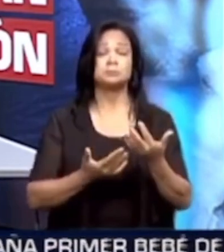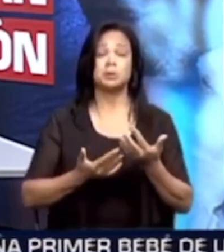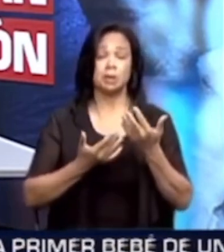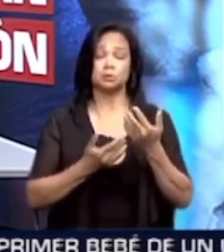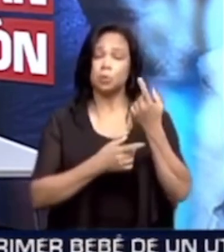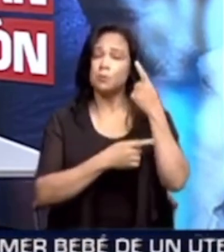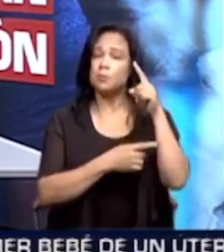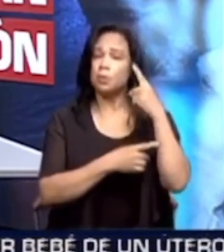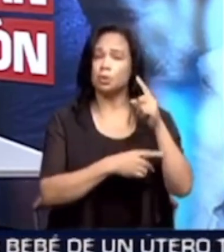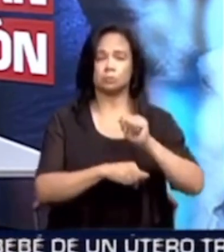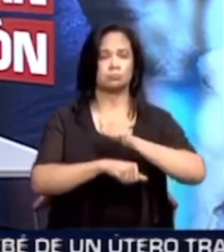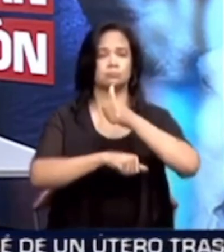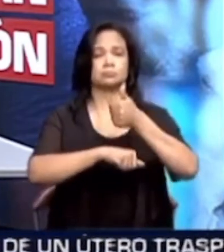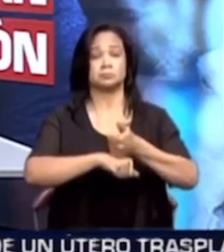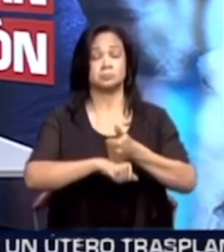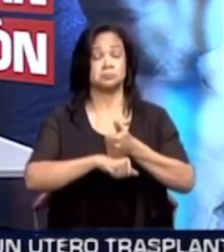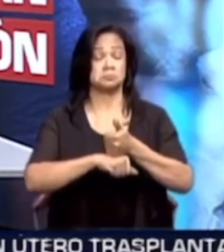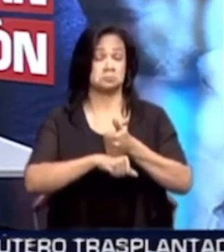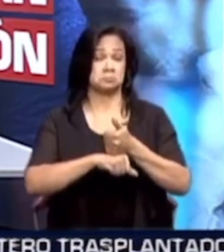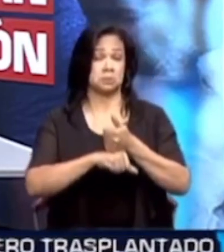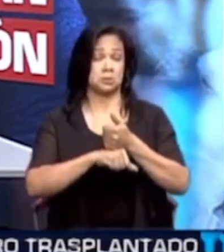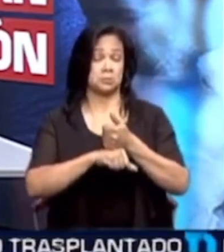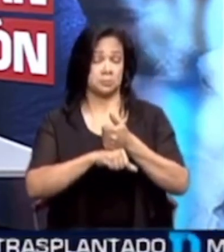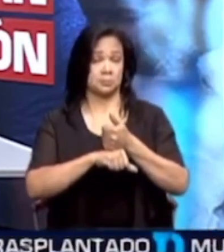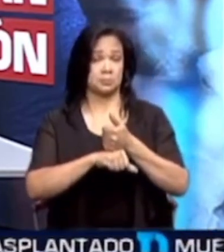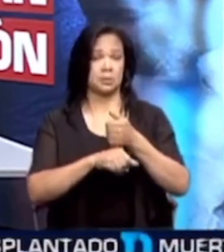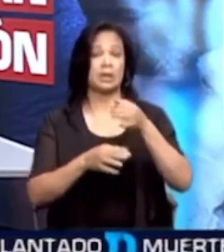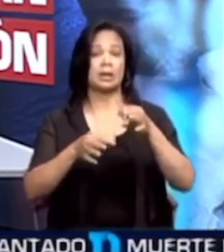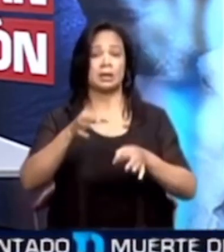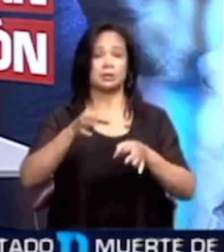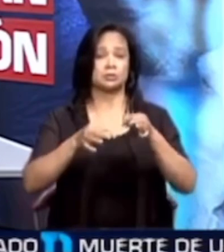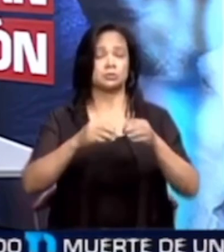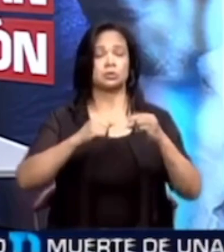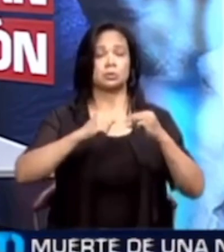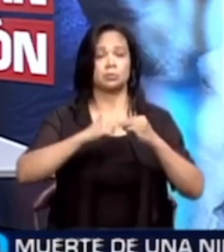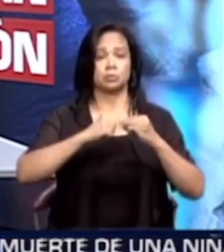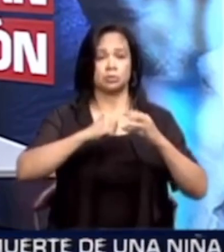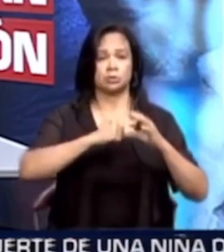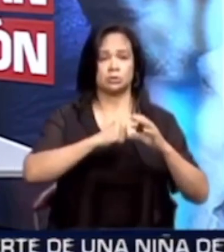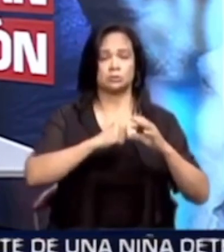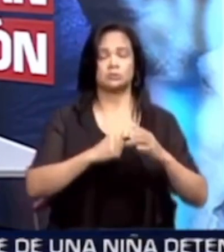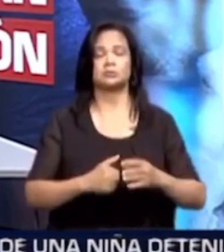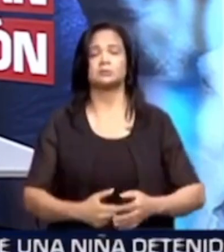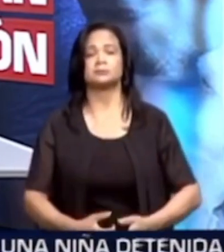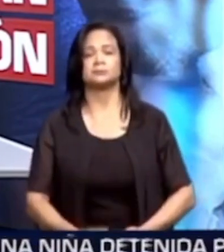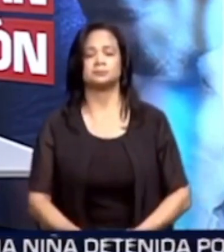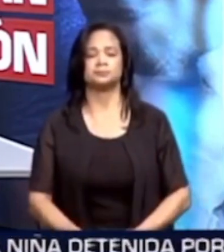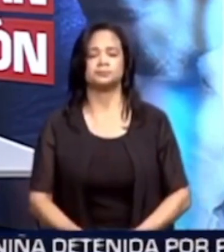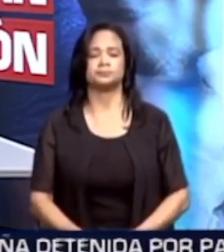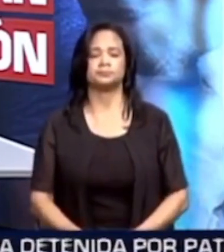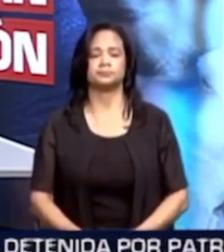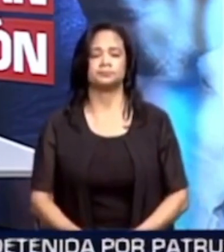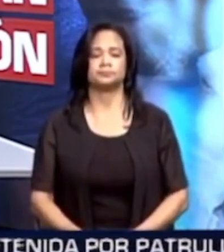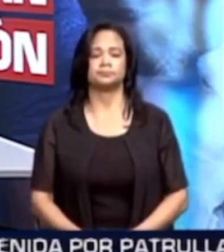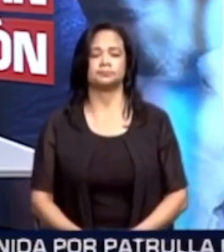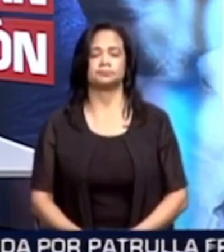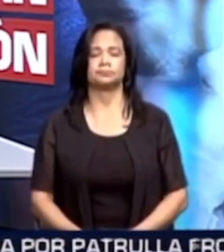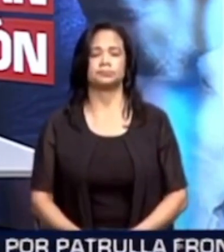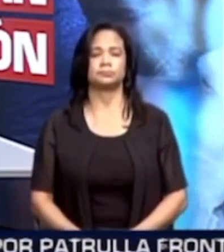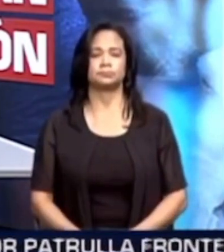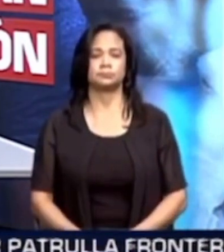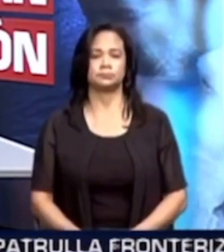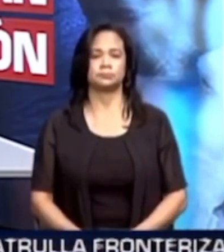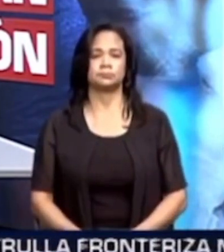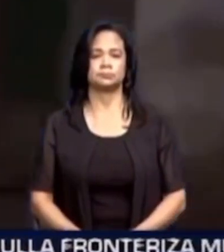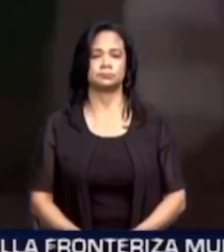de la coerción en el Palacio de justicia de Monte Cristi Rosa Iris mercado nuestra mujer noticia nos